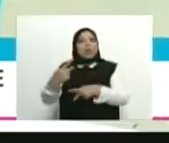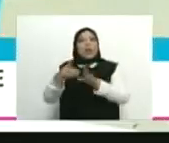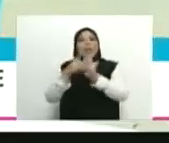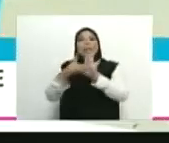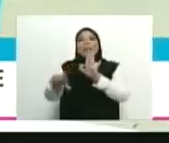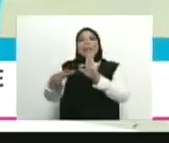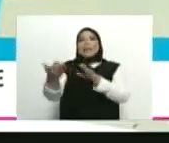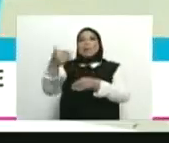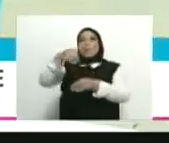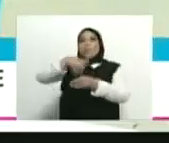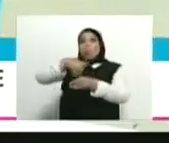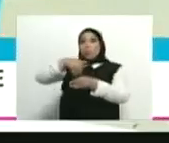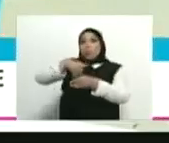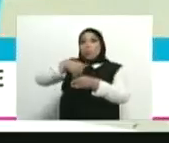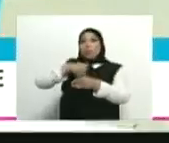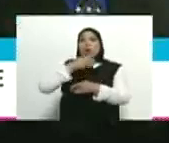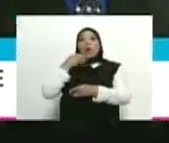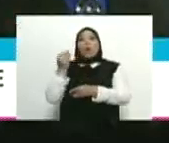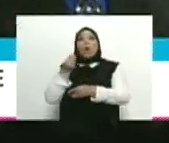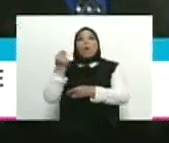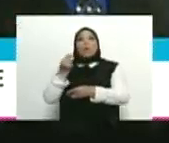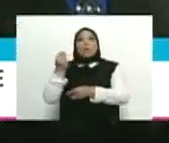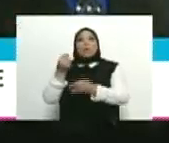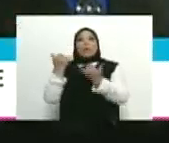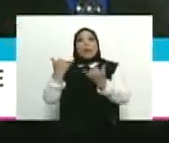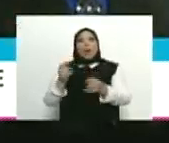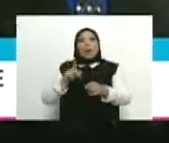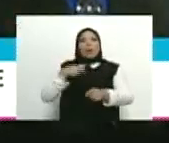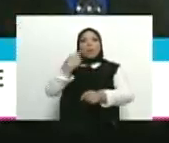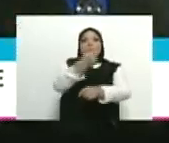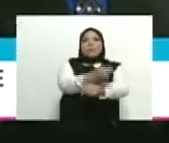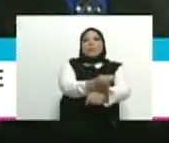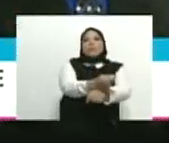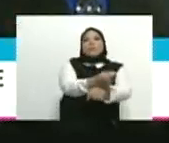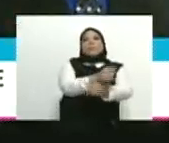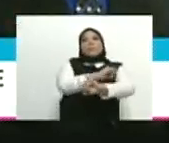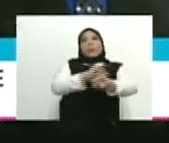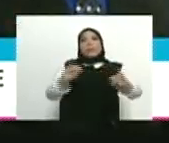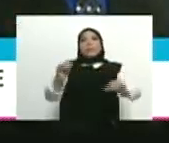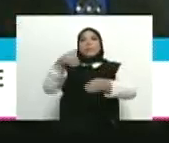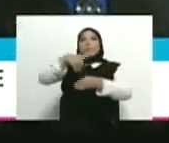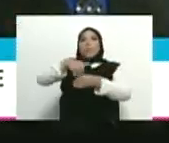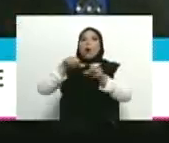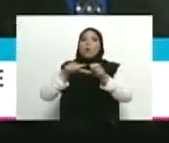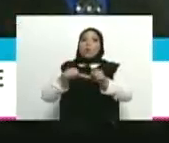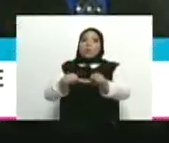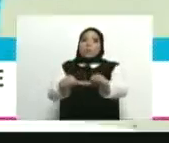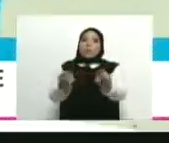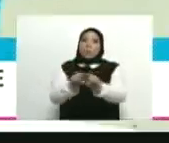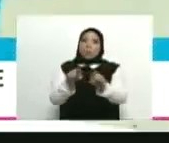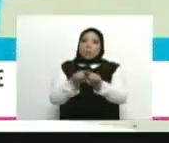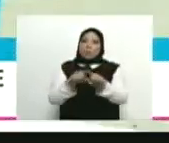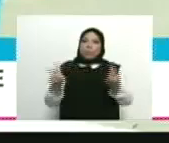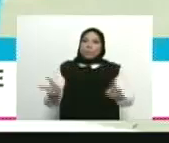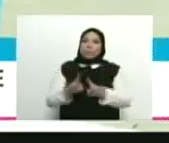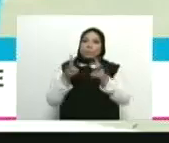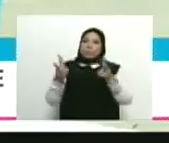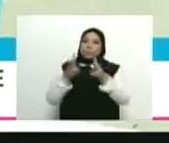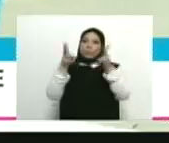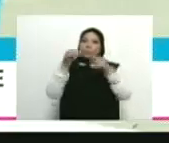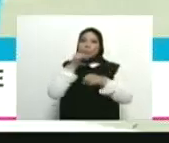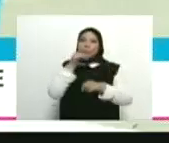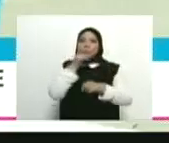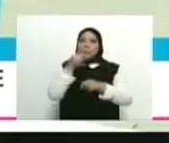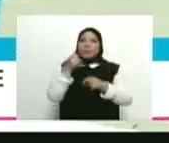voto, estos muchachos que se están graduando y estas muchachas, les dejo en sus manos continuar la senda victoriosa